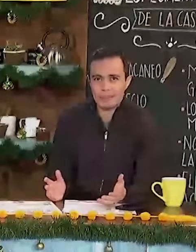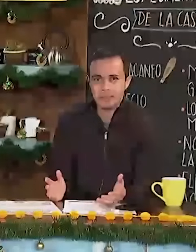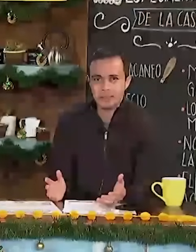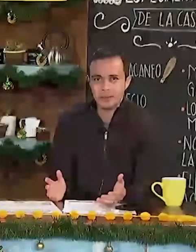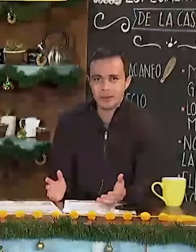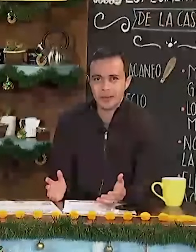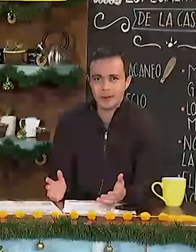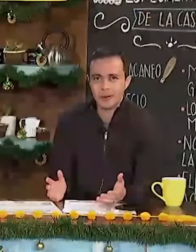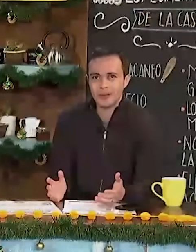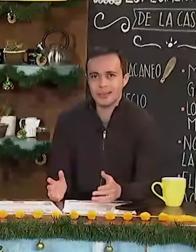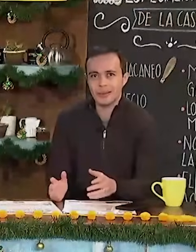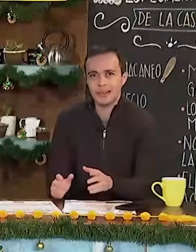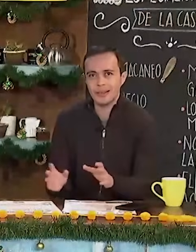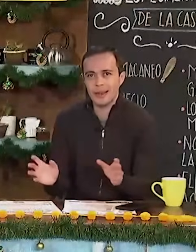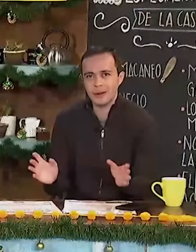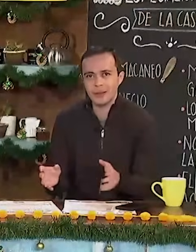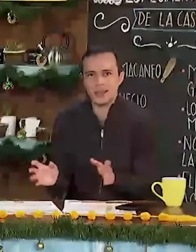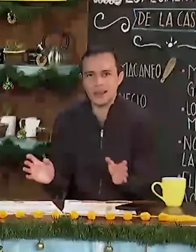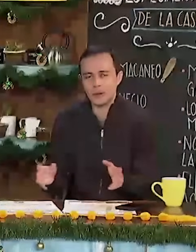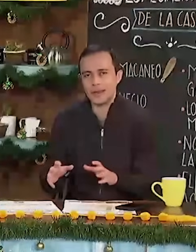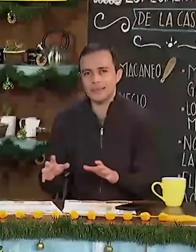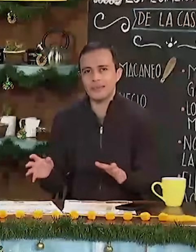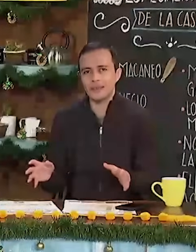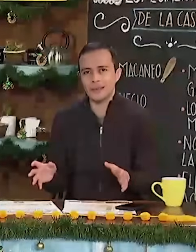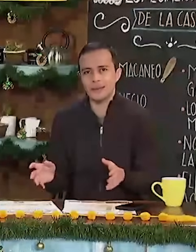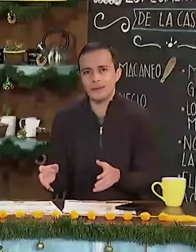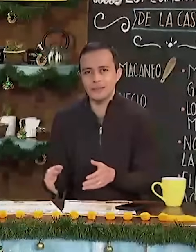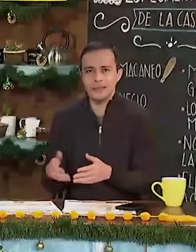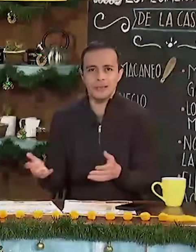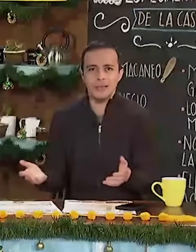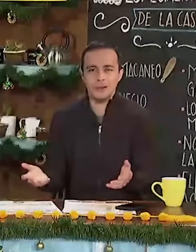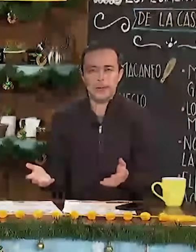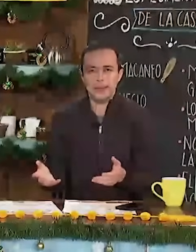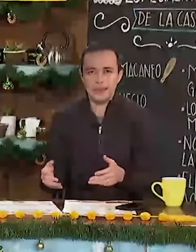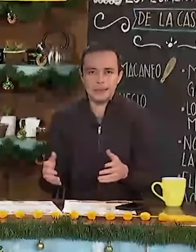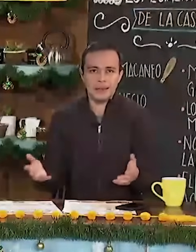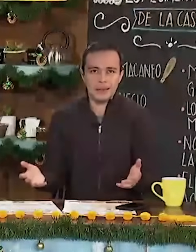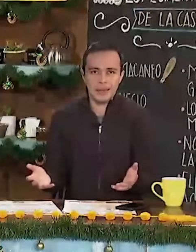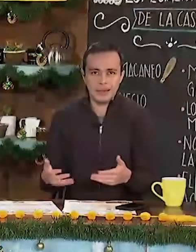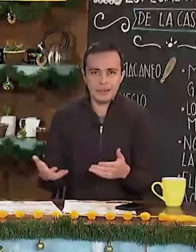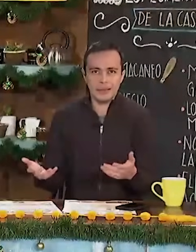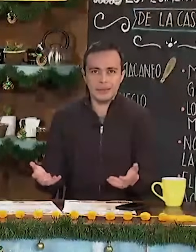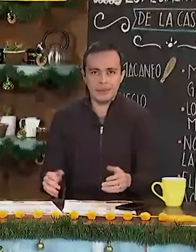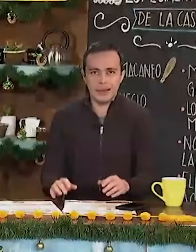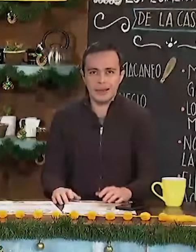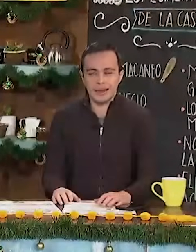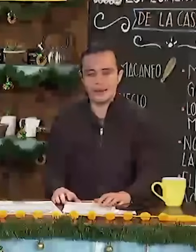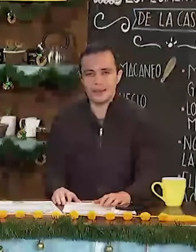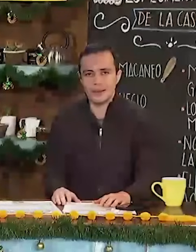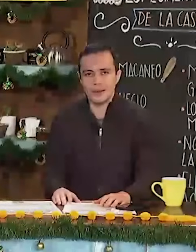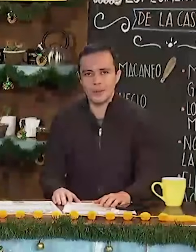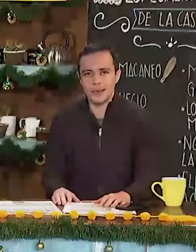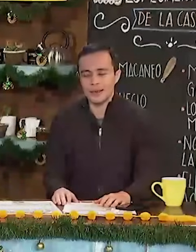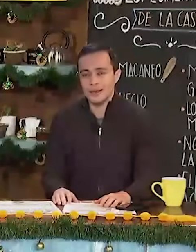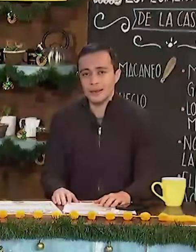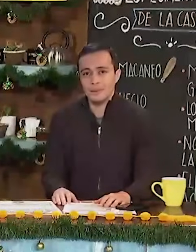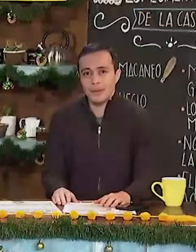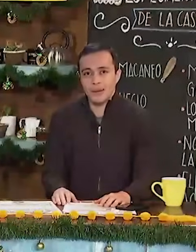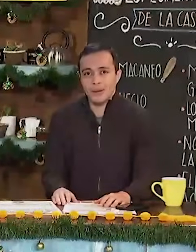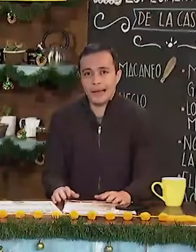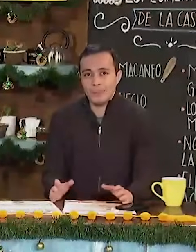obra para Campeche, pero que uno dice, Quintana Roo tiene Cancún, ahí se defiende, ¿no? Yucatán tiene Mérida, también una gran actividad